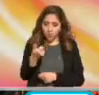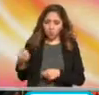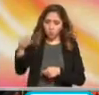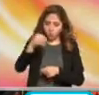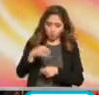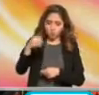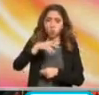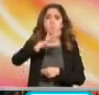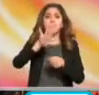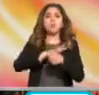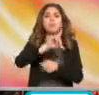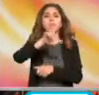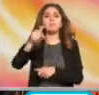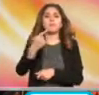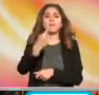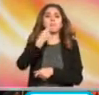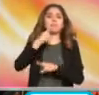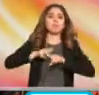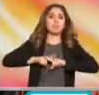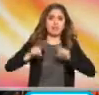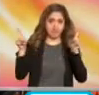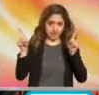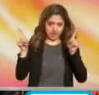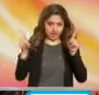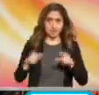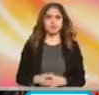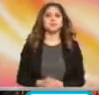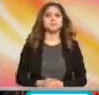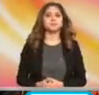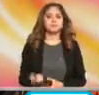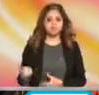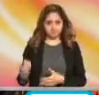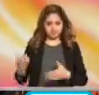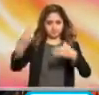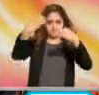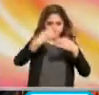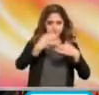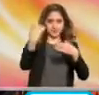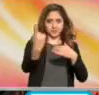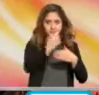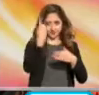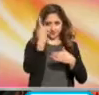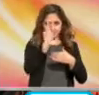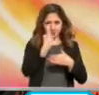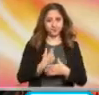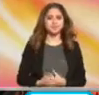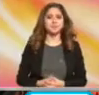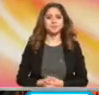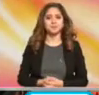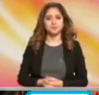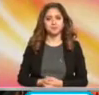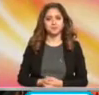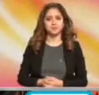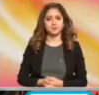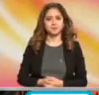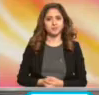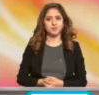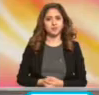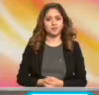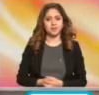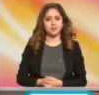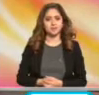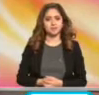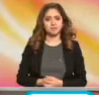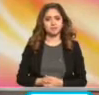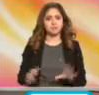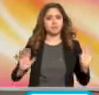a ir midiéndolo. Ahora sí, Quique. Dale manos a la play obra. mientras Primero nosotros ya mole, lo mi esperamos. Primero mole. A ver. Doña María. Ahí